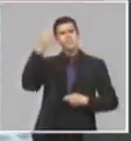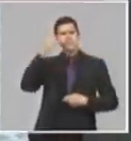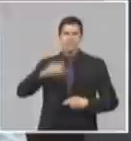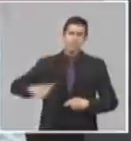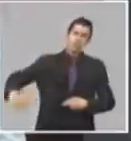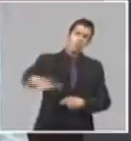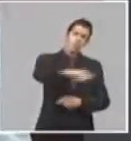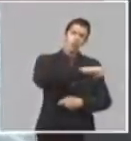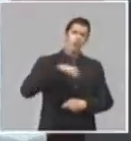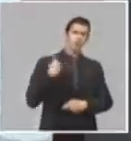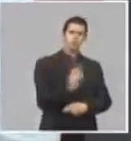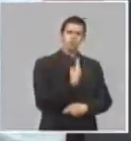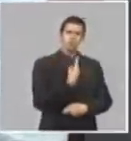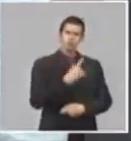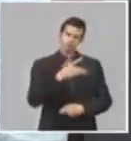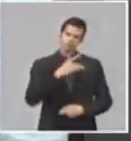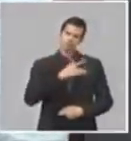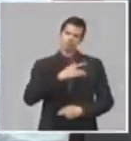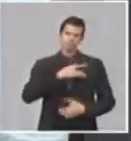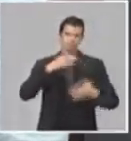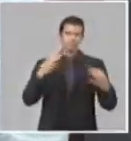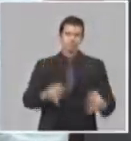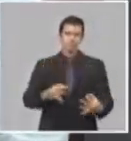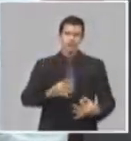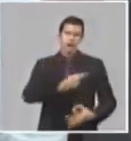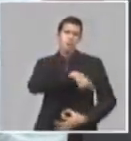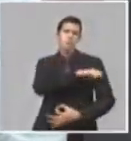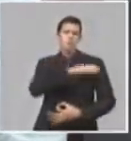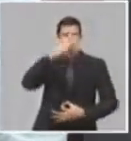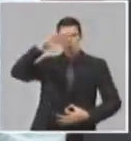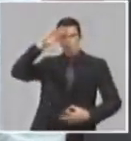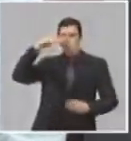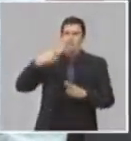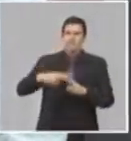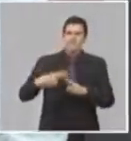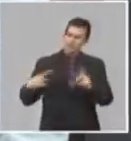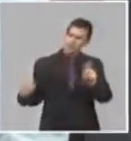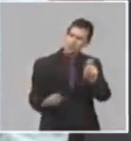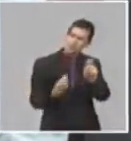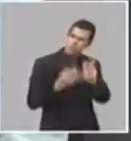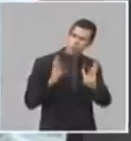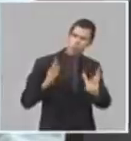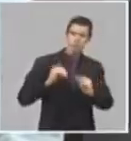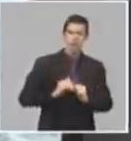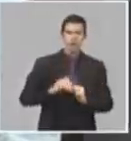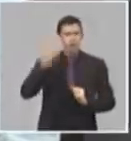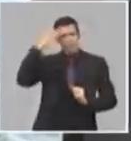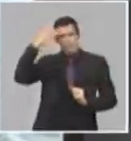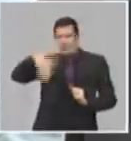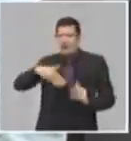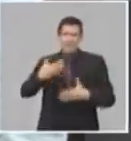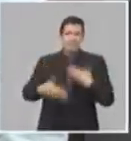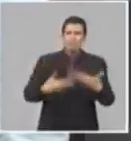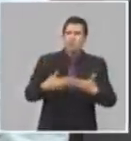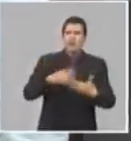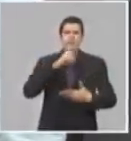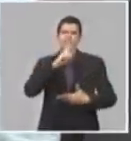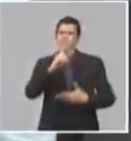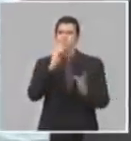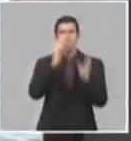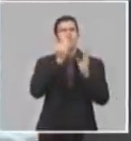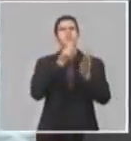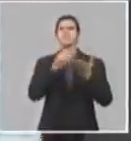actuando para el bien de todos. Y nos toca explicar que en ocasiones, para beneficiar a todos, hay